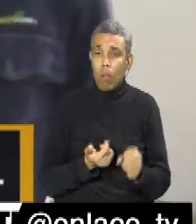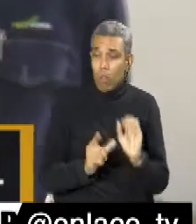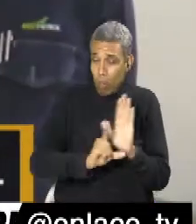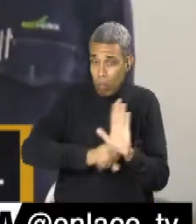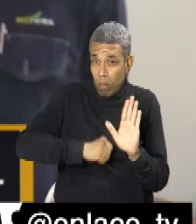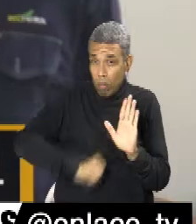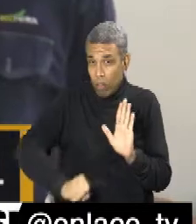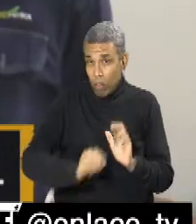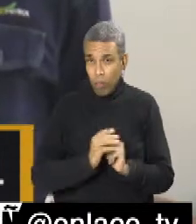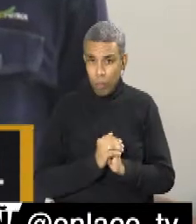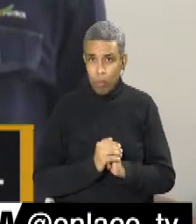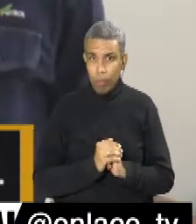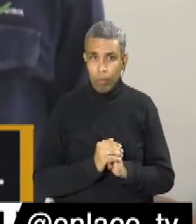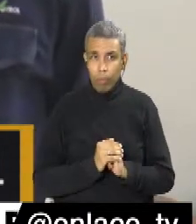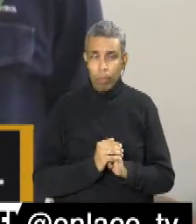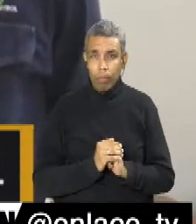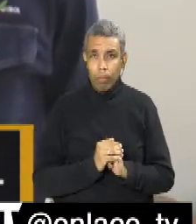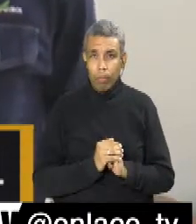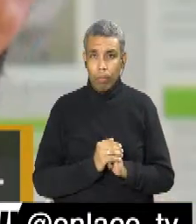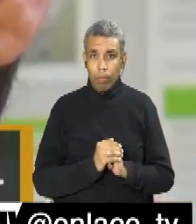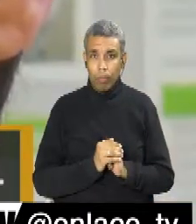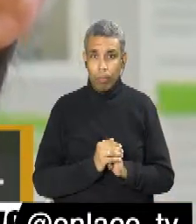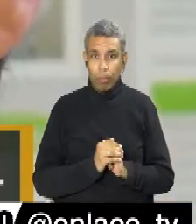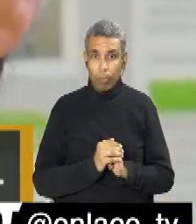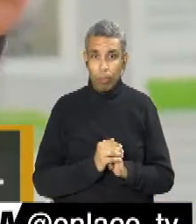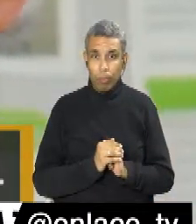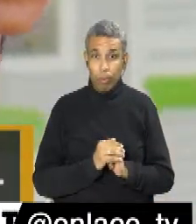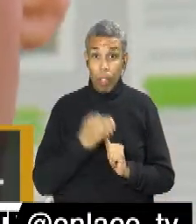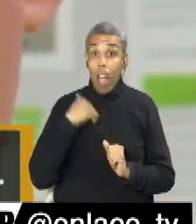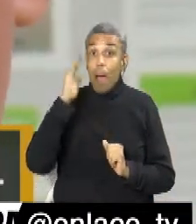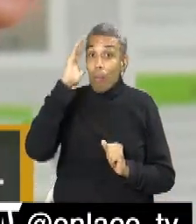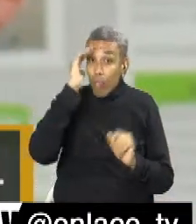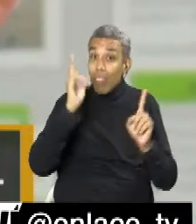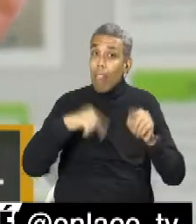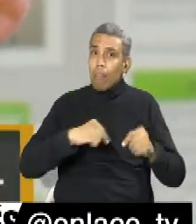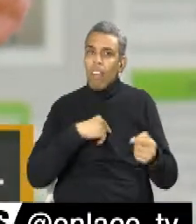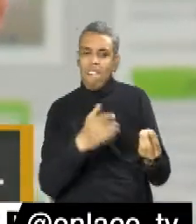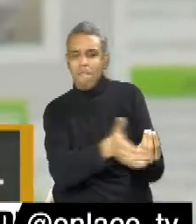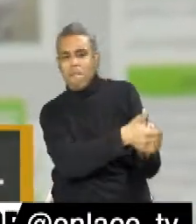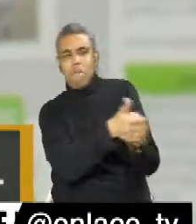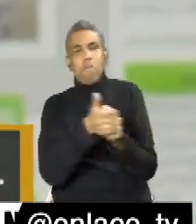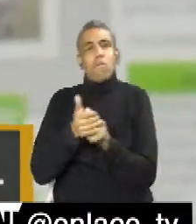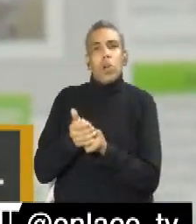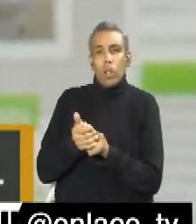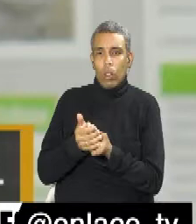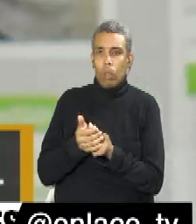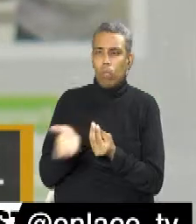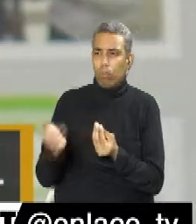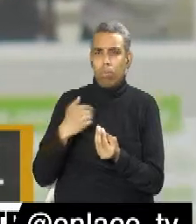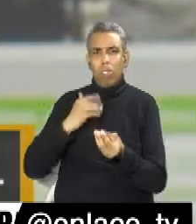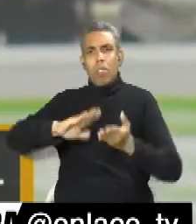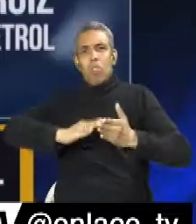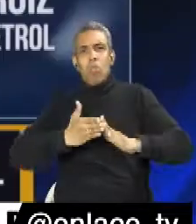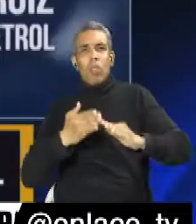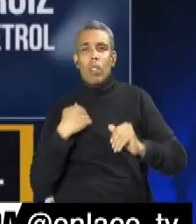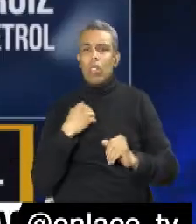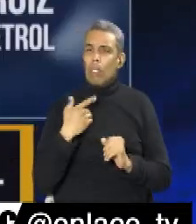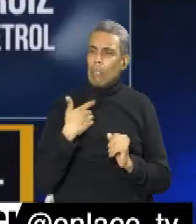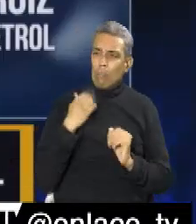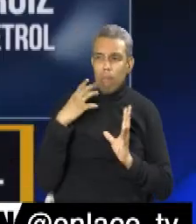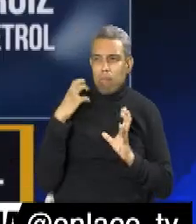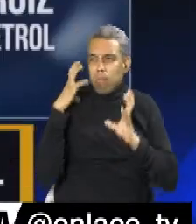misma fuerza pública fue retenida cuando ingresó al campo y solo hasta la mañana de este lunes festivo pudo salir del pie de fuerza allí desplegado. La fuerza